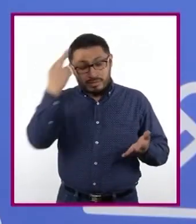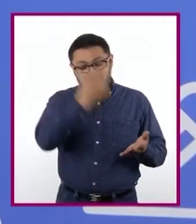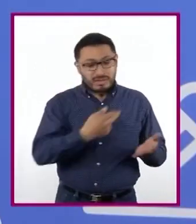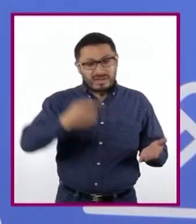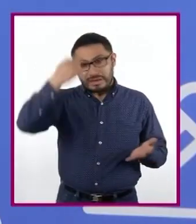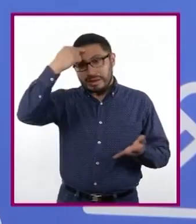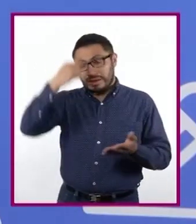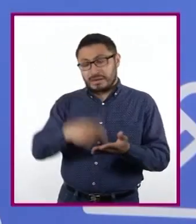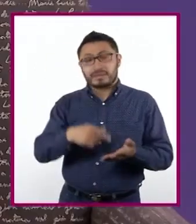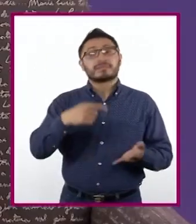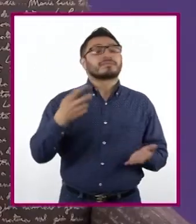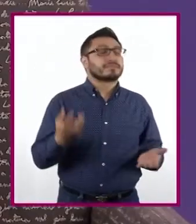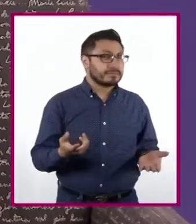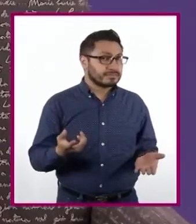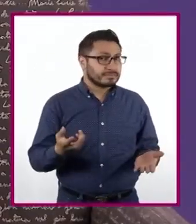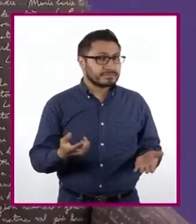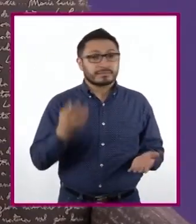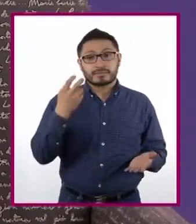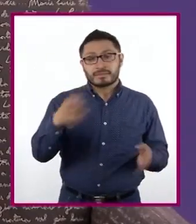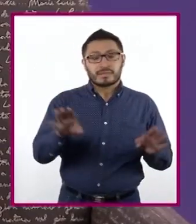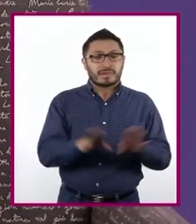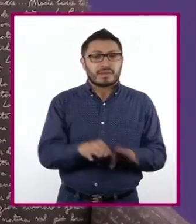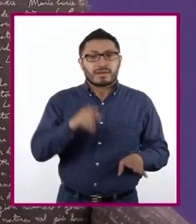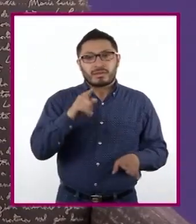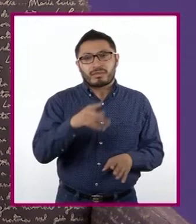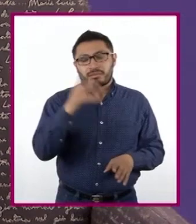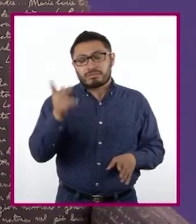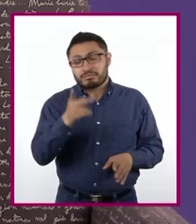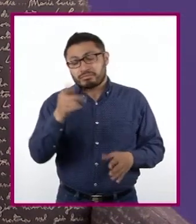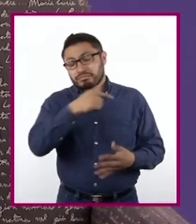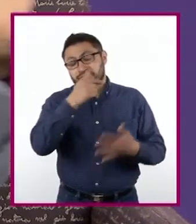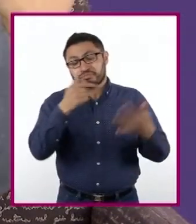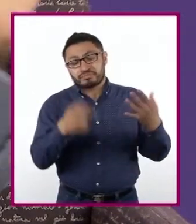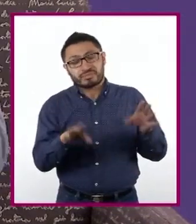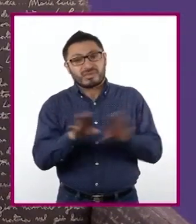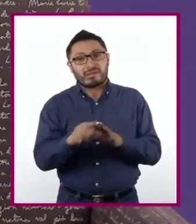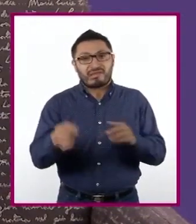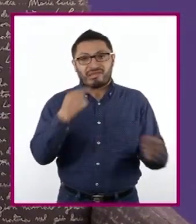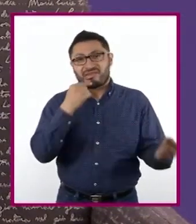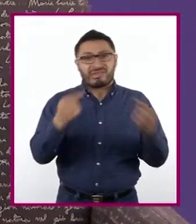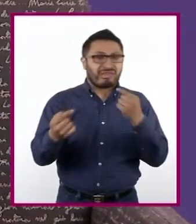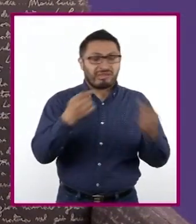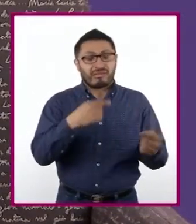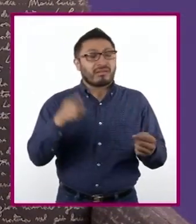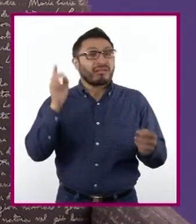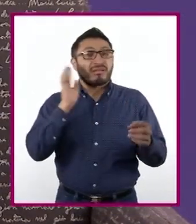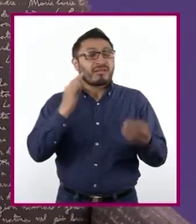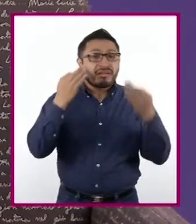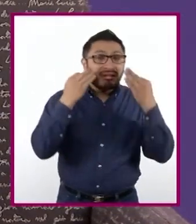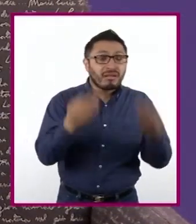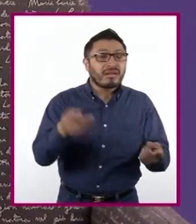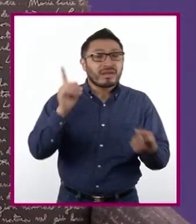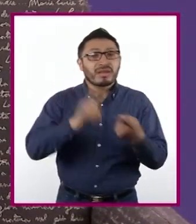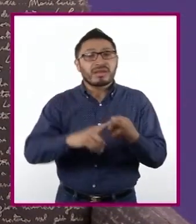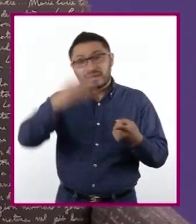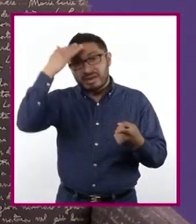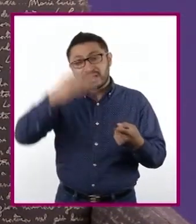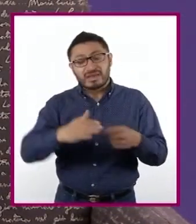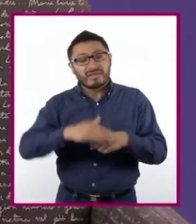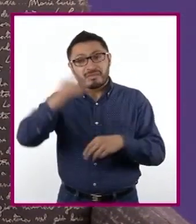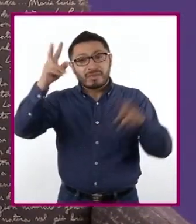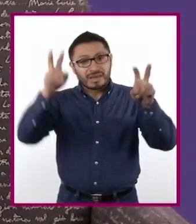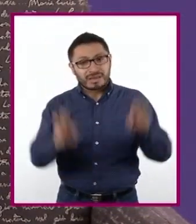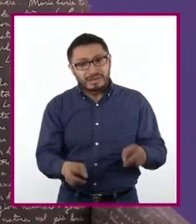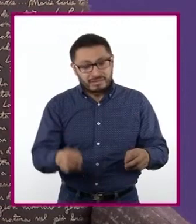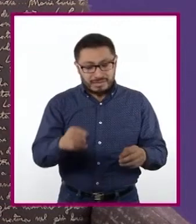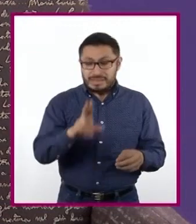que. Esto evitará que la sesión de preguntas se vuelva una especie de batalla por demostrar quién sabe más del tema y sea